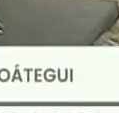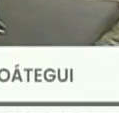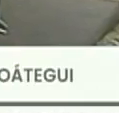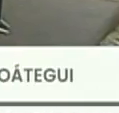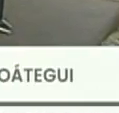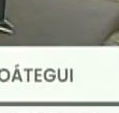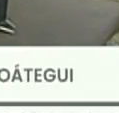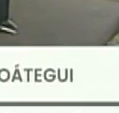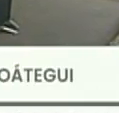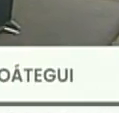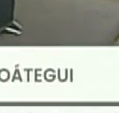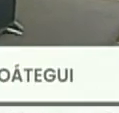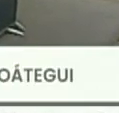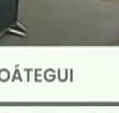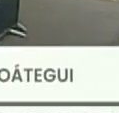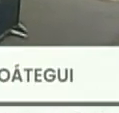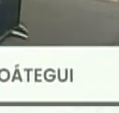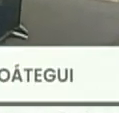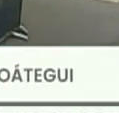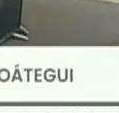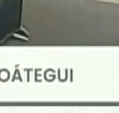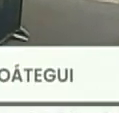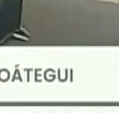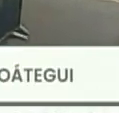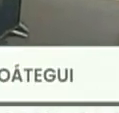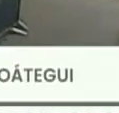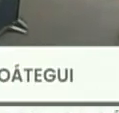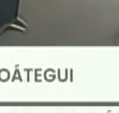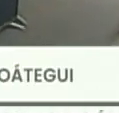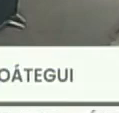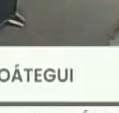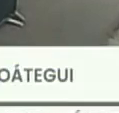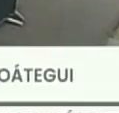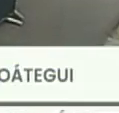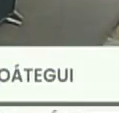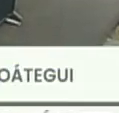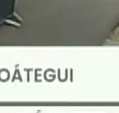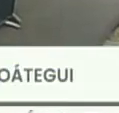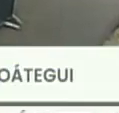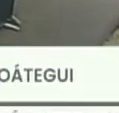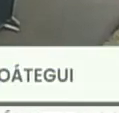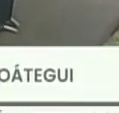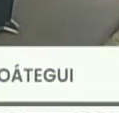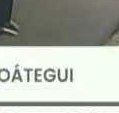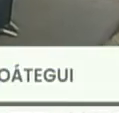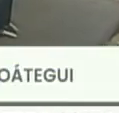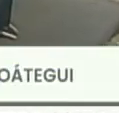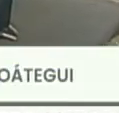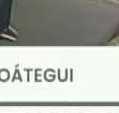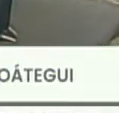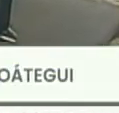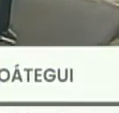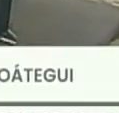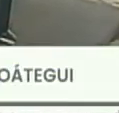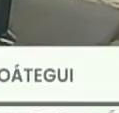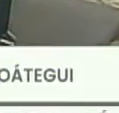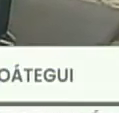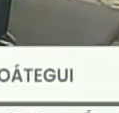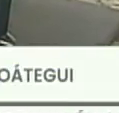Bolívar, 1.010, Aragua, 699, Monaga, 696,